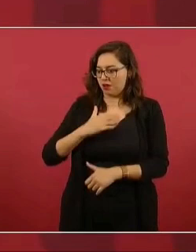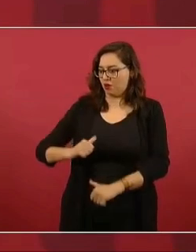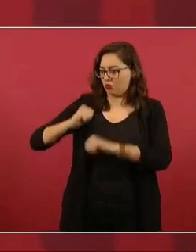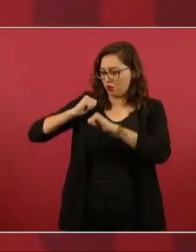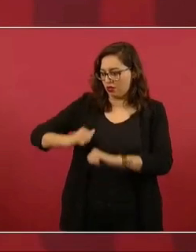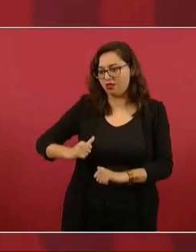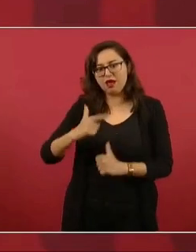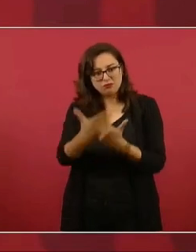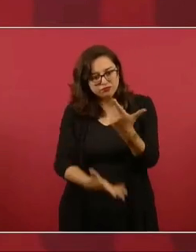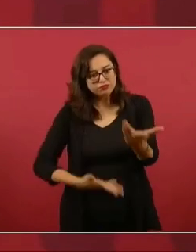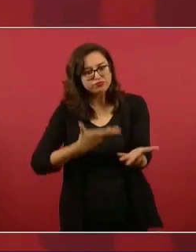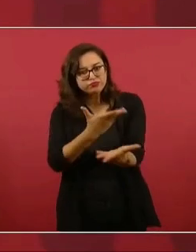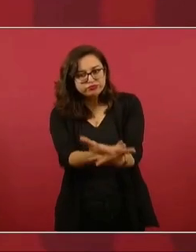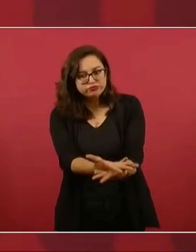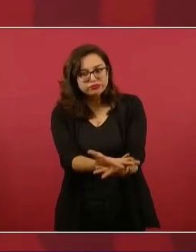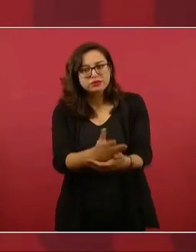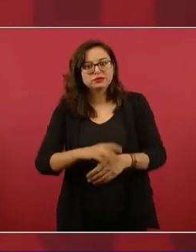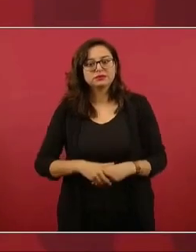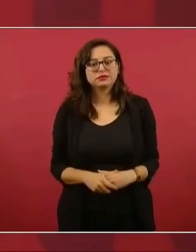Bueno,